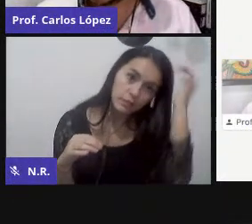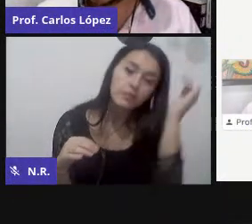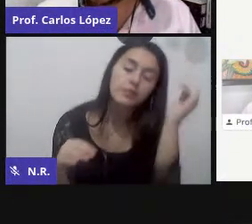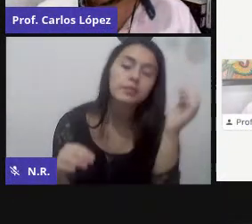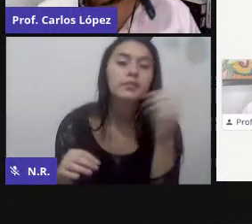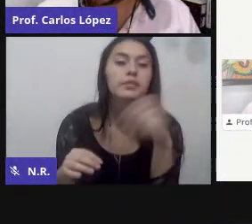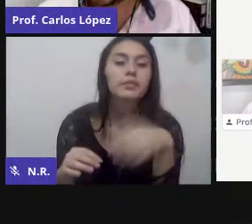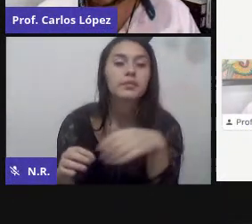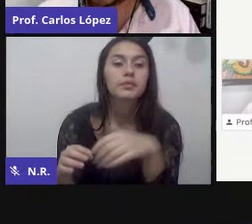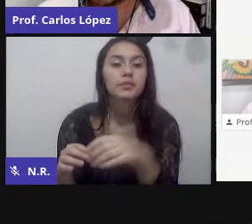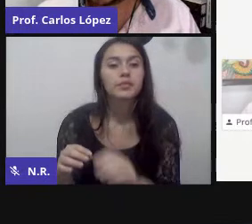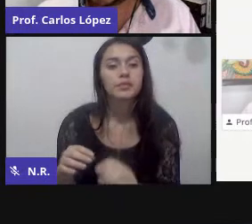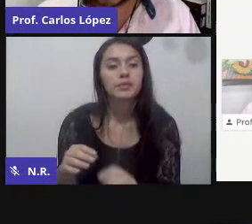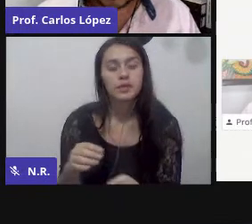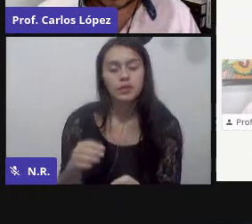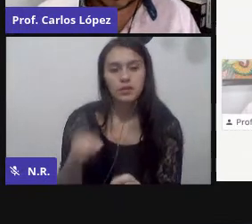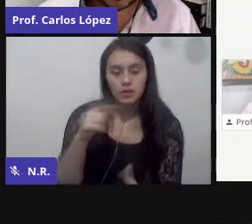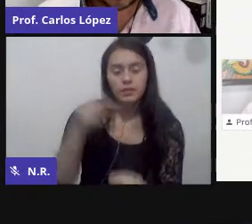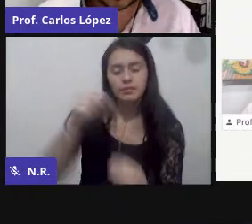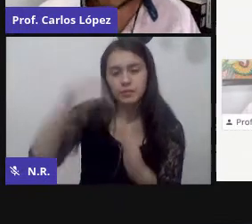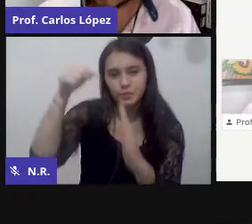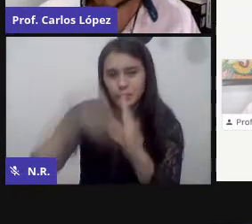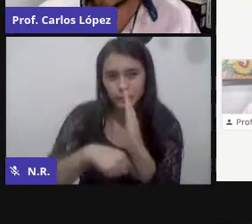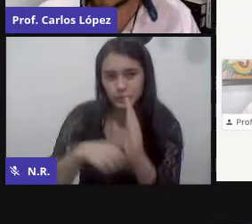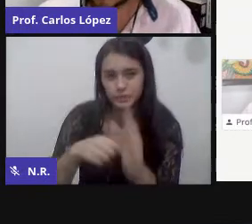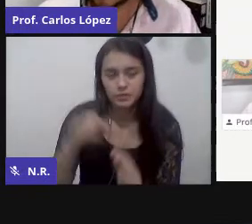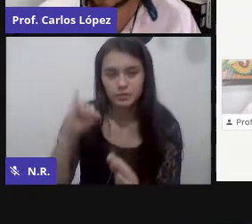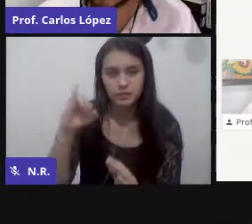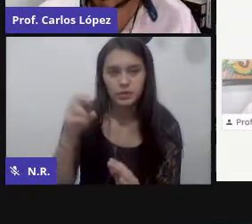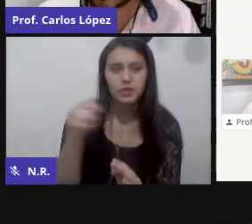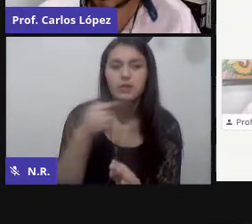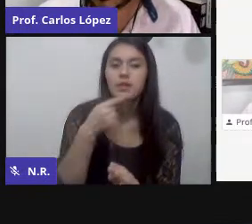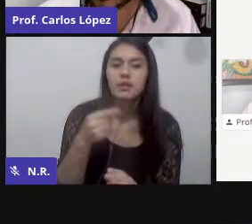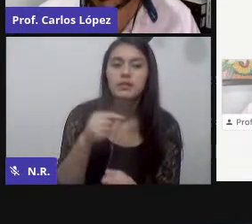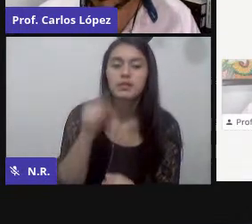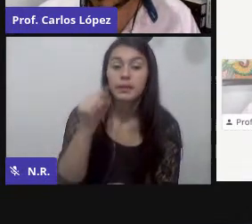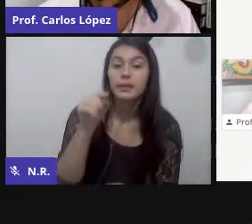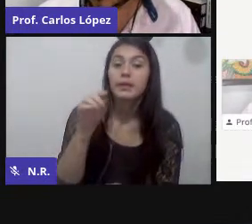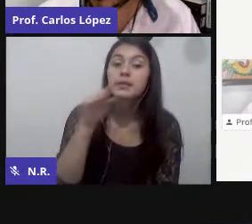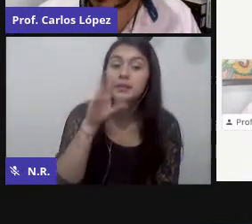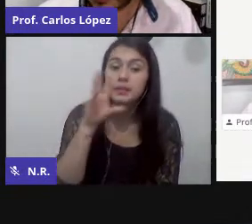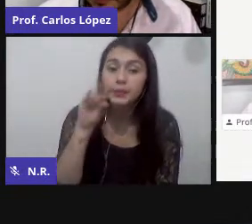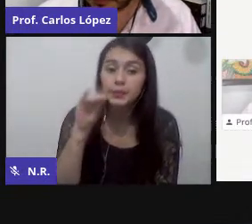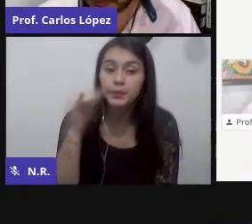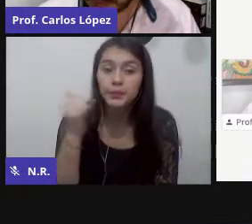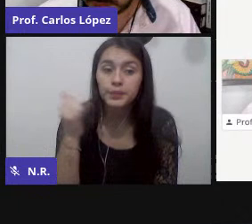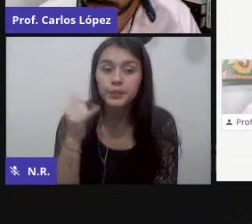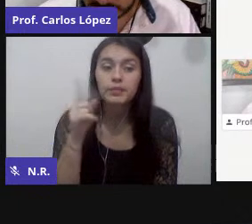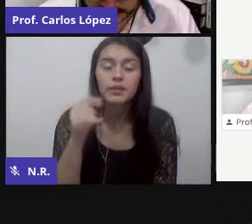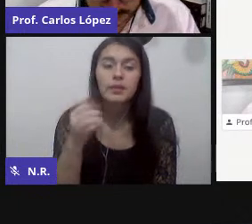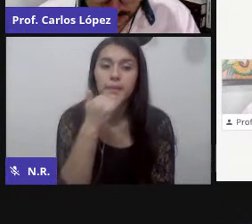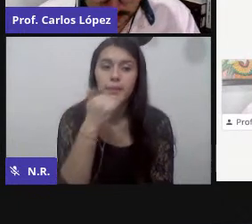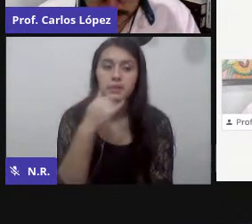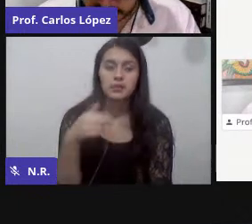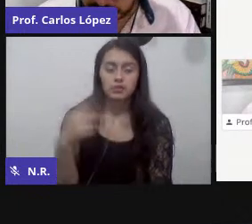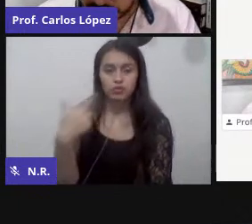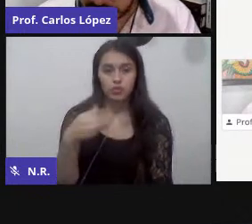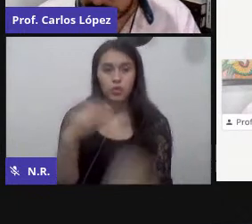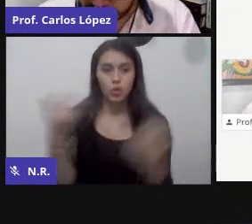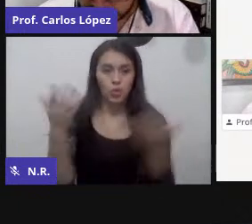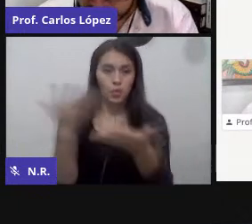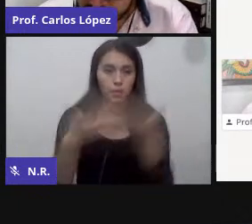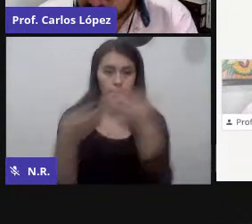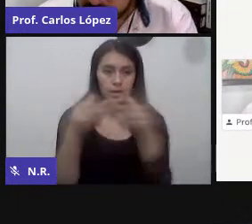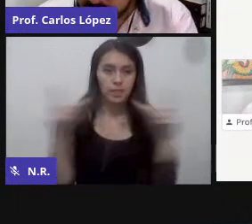más la pregunta de Juan Carlos, StreamYard nos permite compartir nuestra pantalla de tres